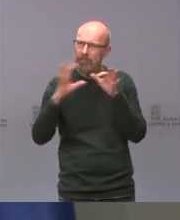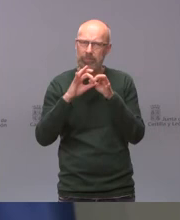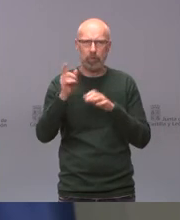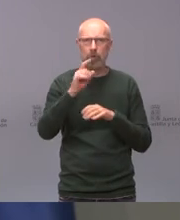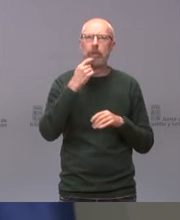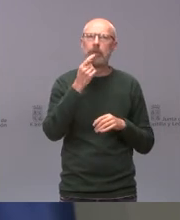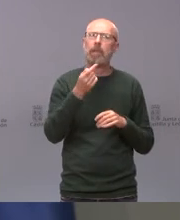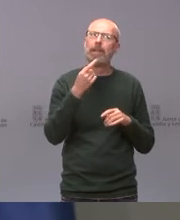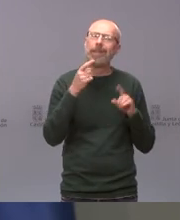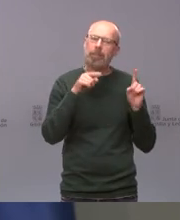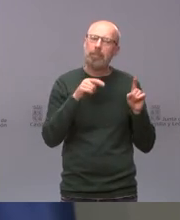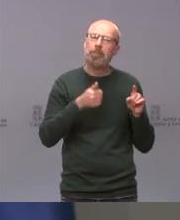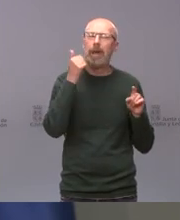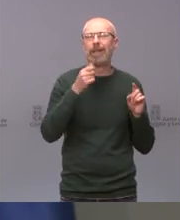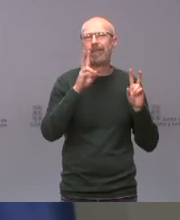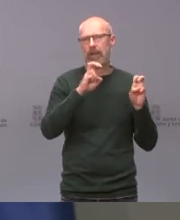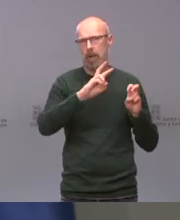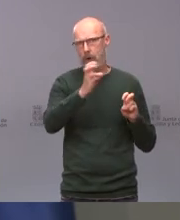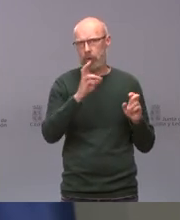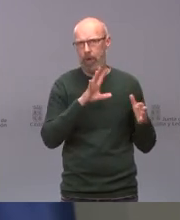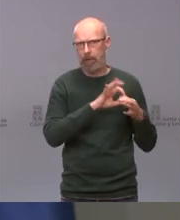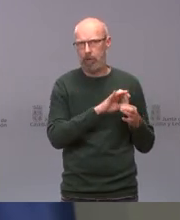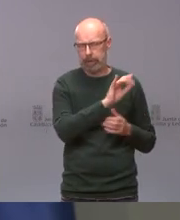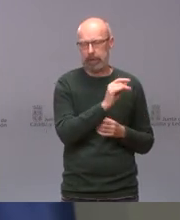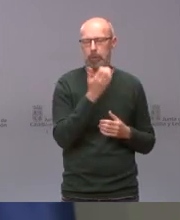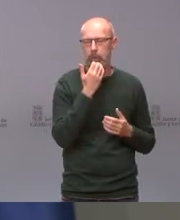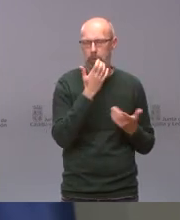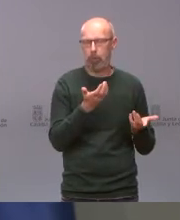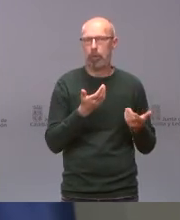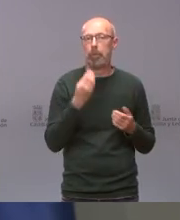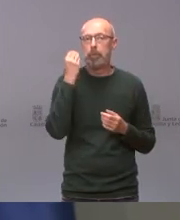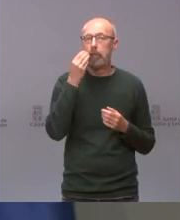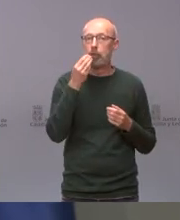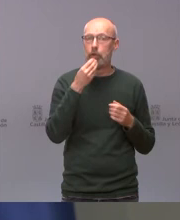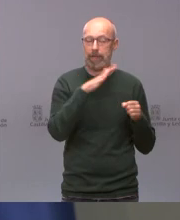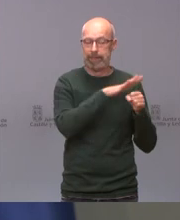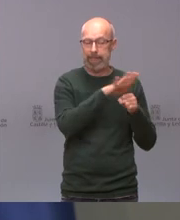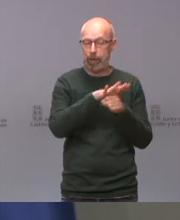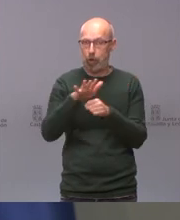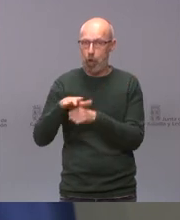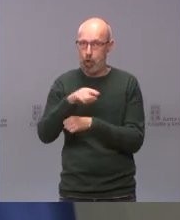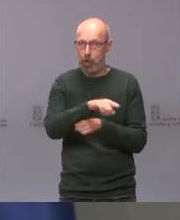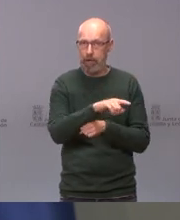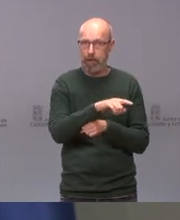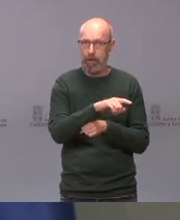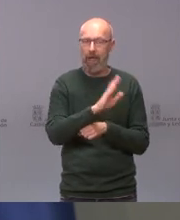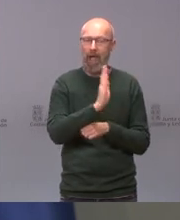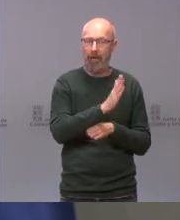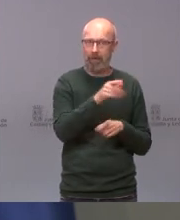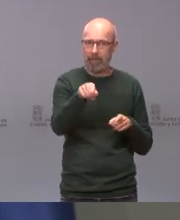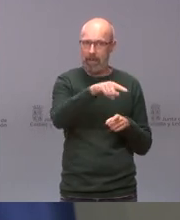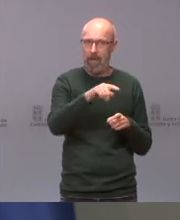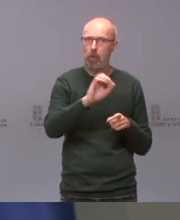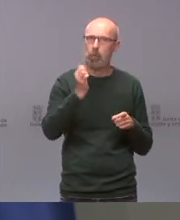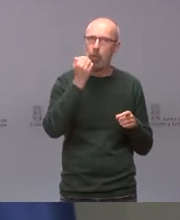muy humanas. Es decir, que yo creo que los sectores afectados protesten y peleen porque